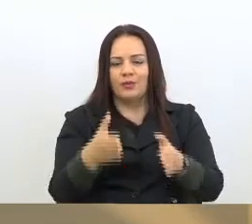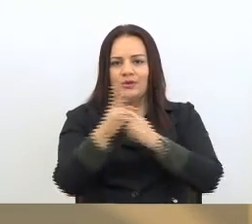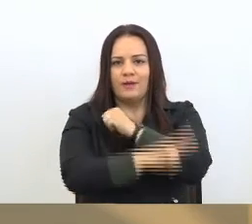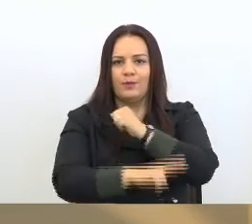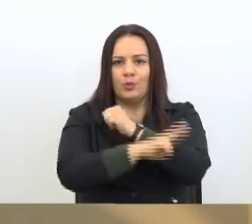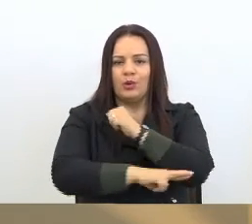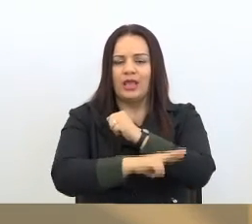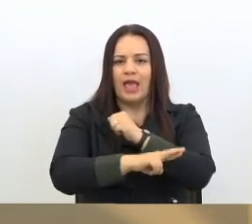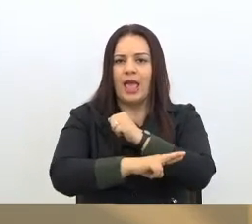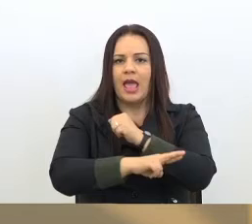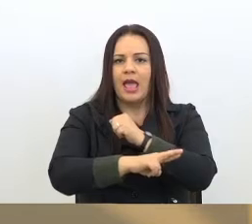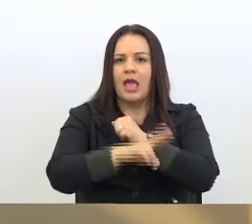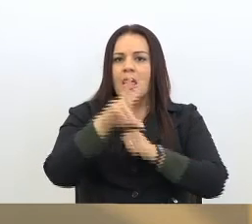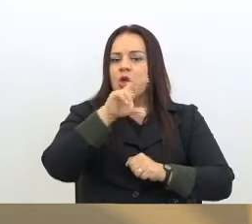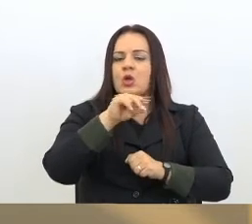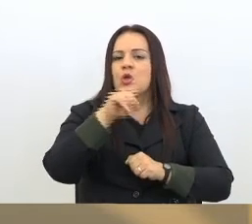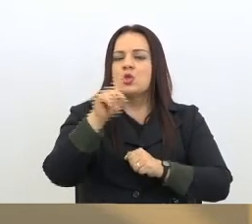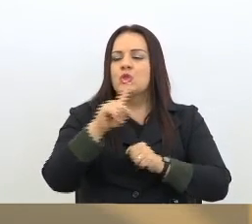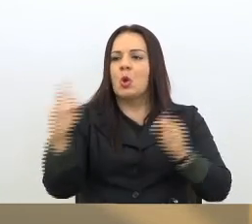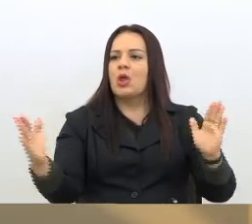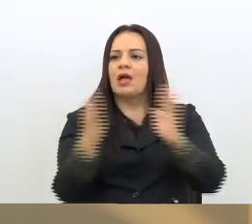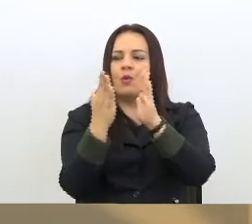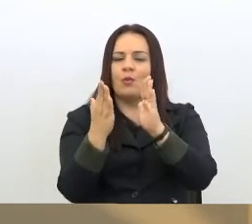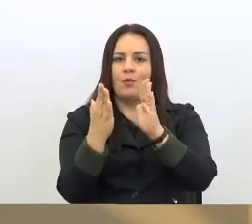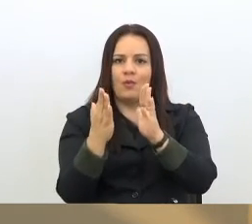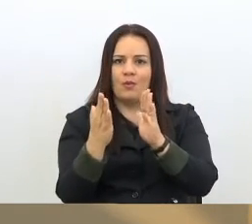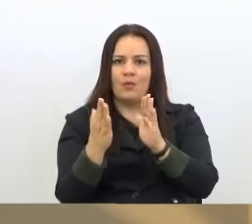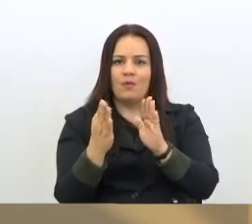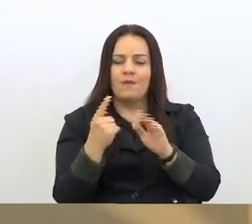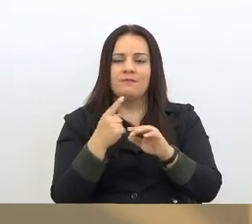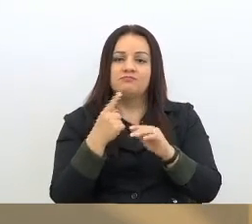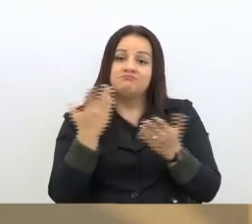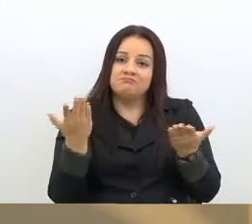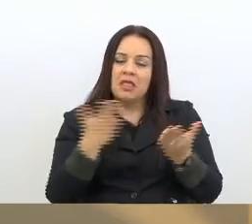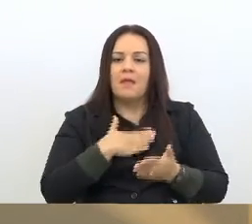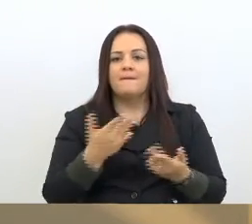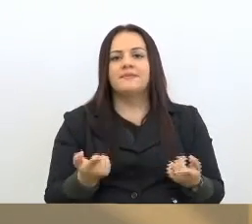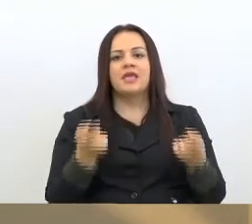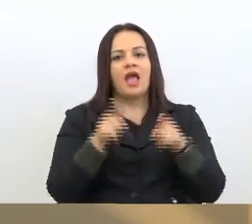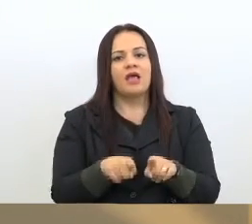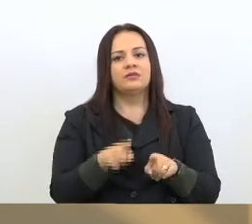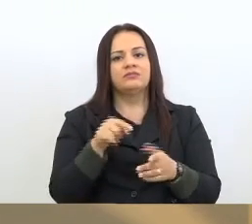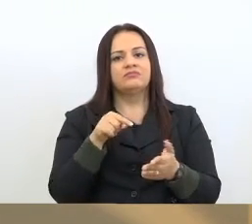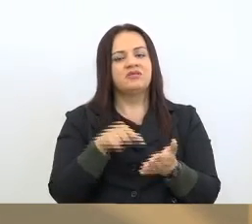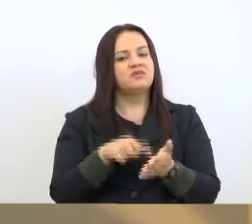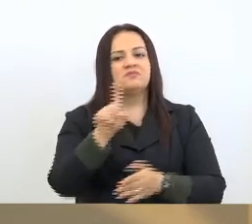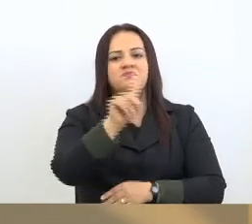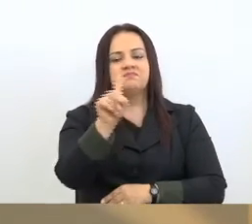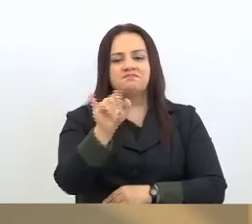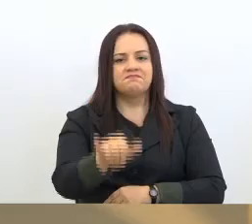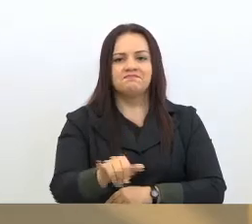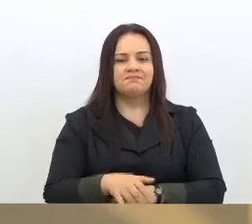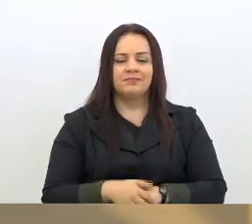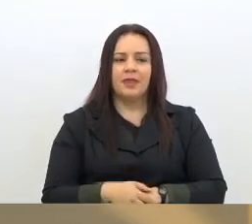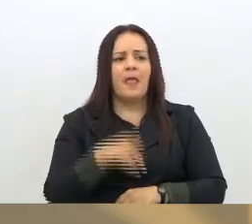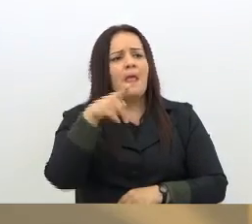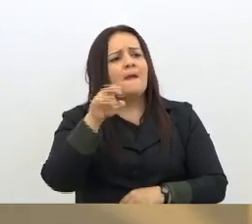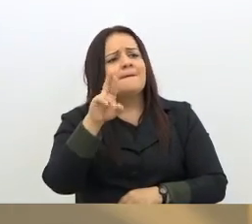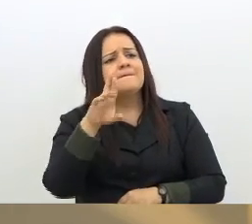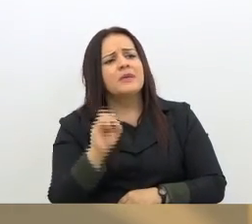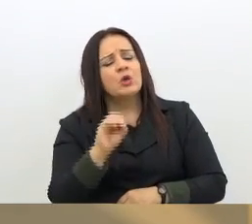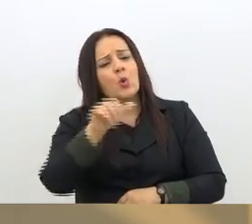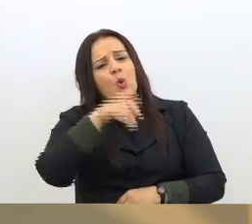pararan. Y en mi caso, eso no es así. Don Pedro, y es que hay